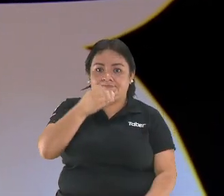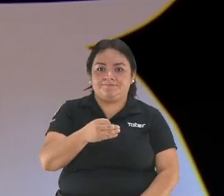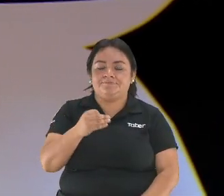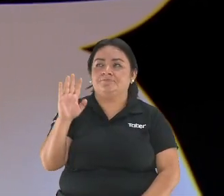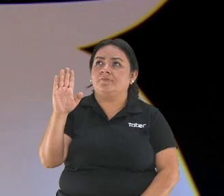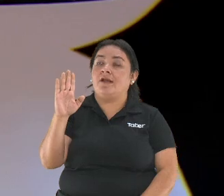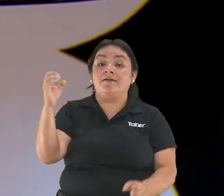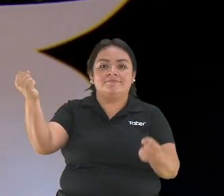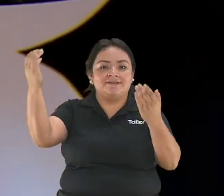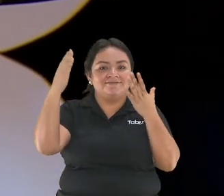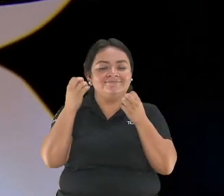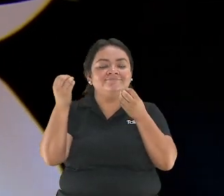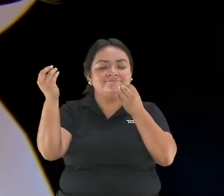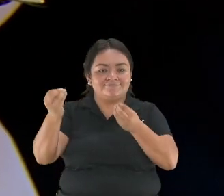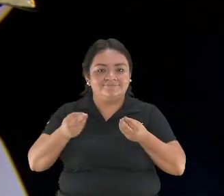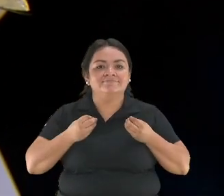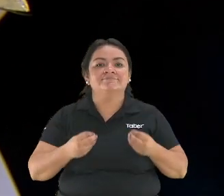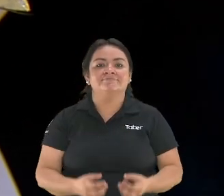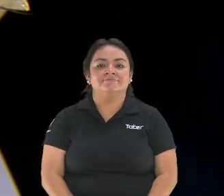puertas